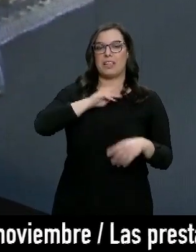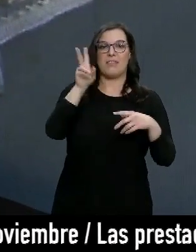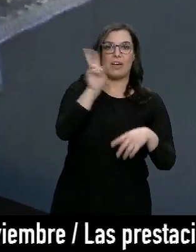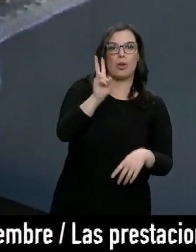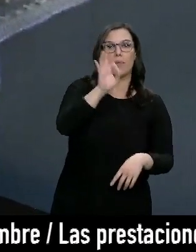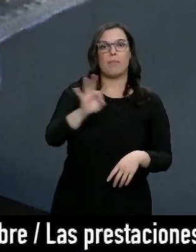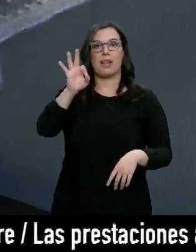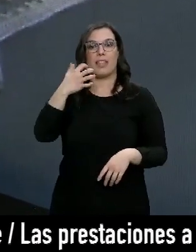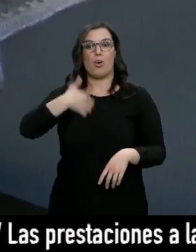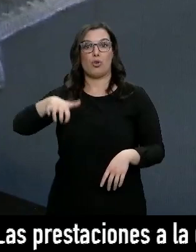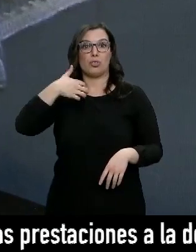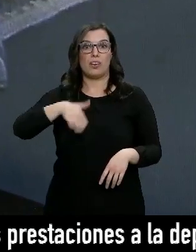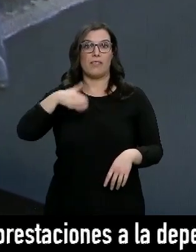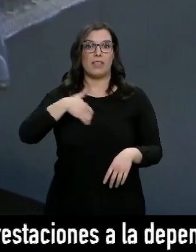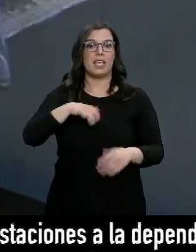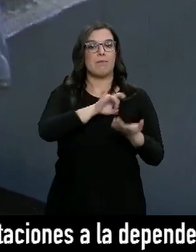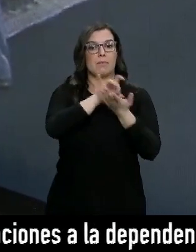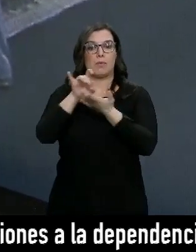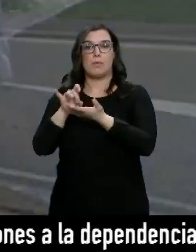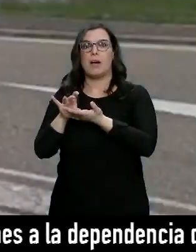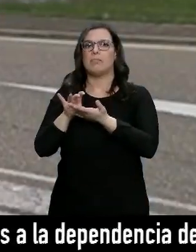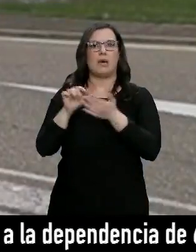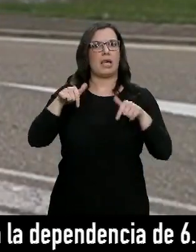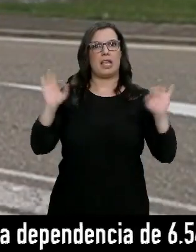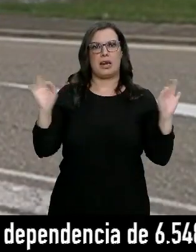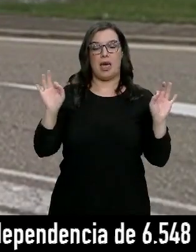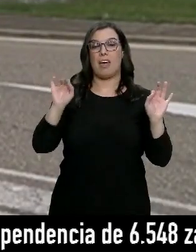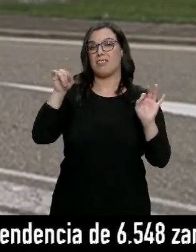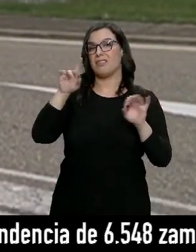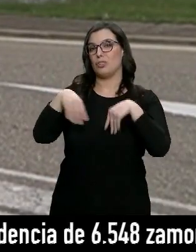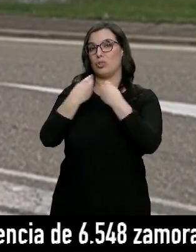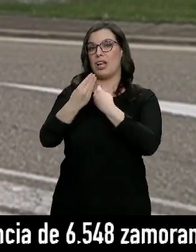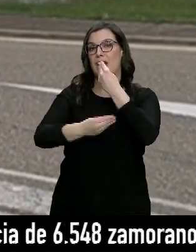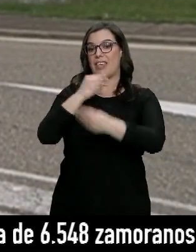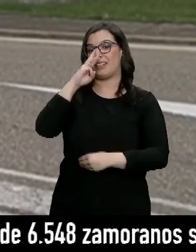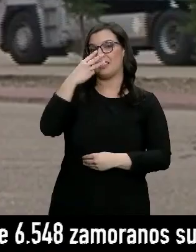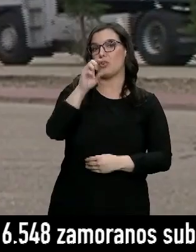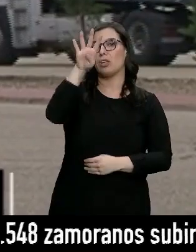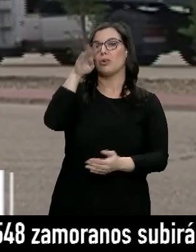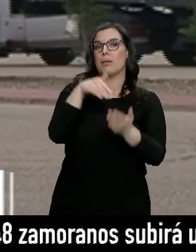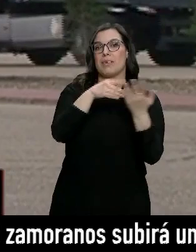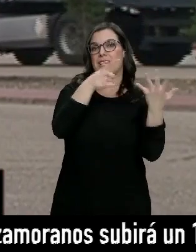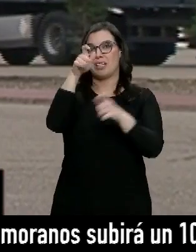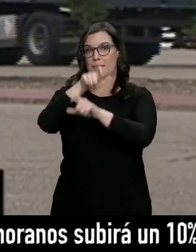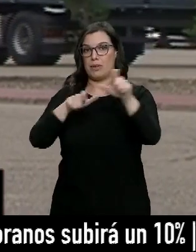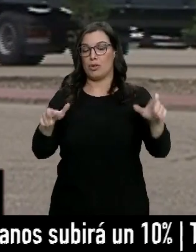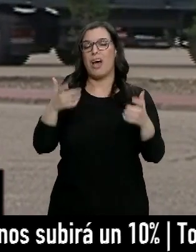esa reducción de la plantilla anunciada de 14.600 personas en los próximos 3 años. A pesar de eso, hace un mes,